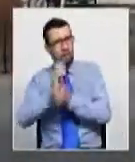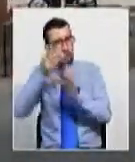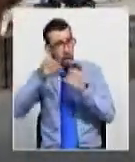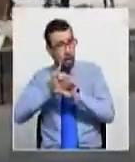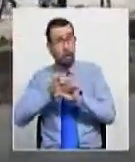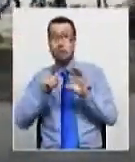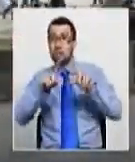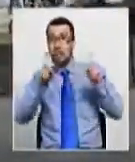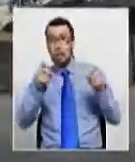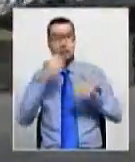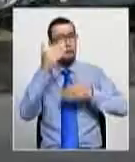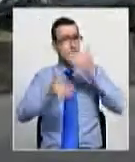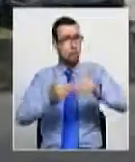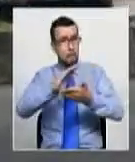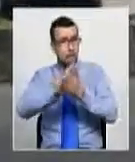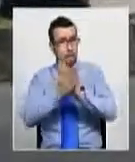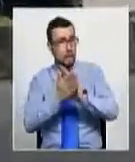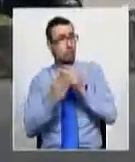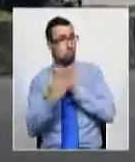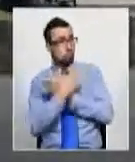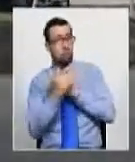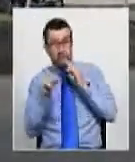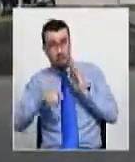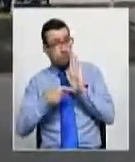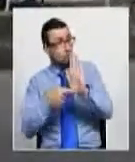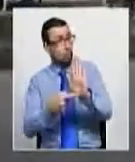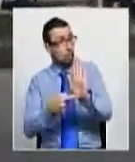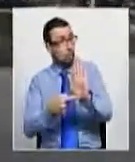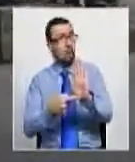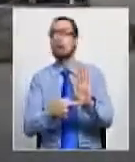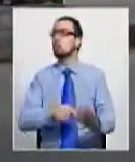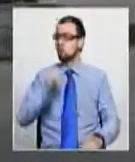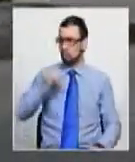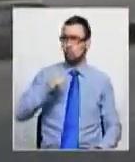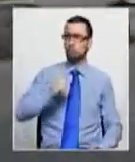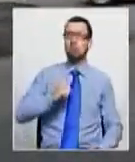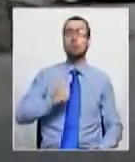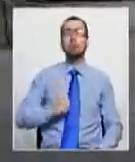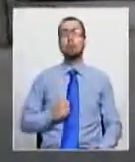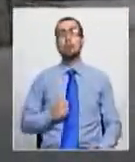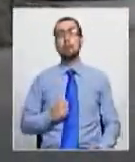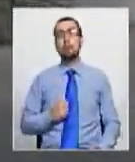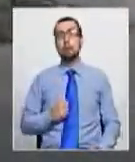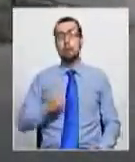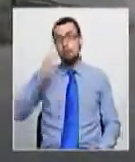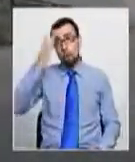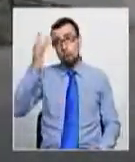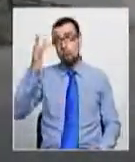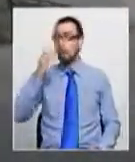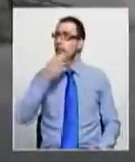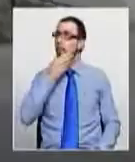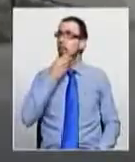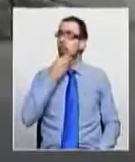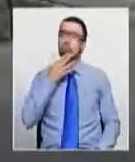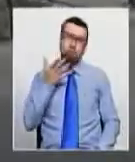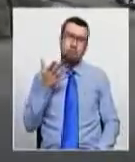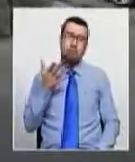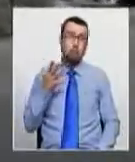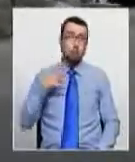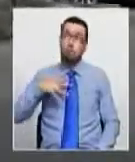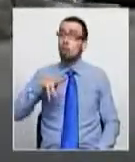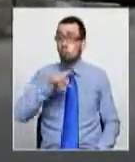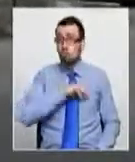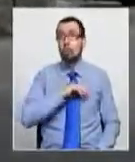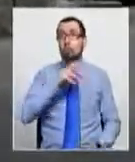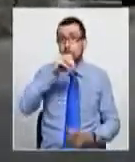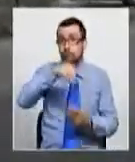el proceso sí porque de todas maneras pues es algo que nos incumbe a